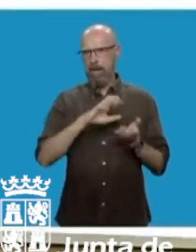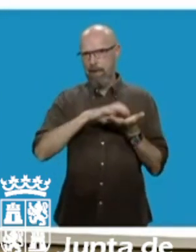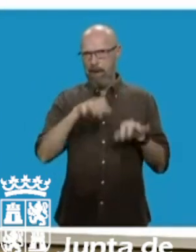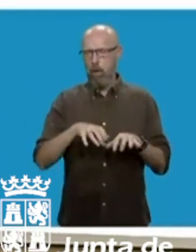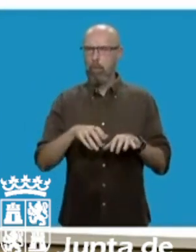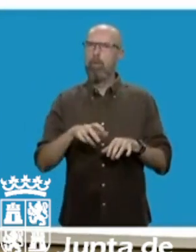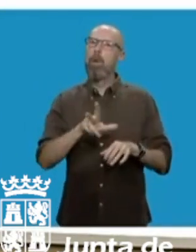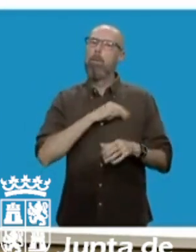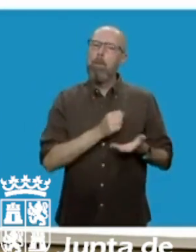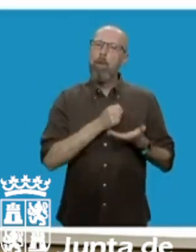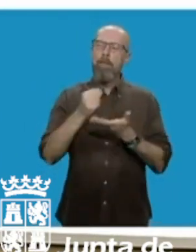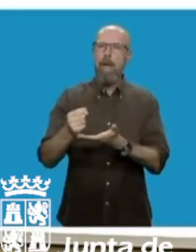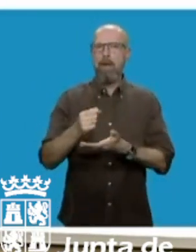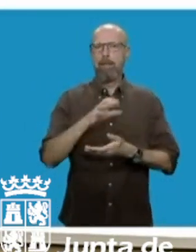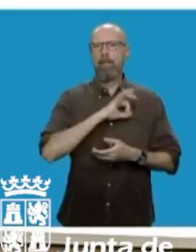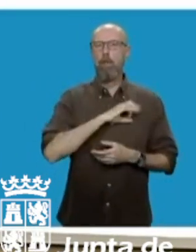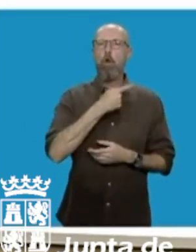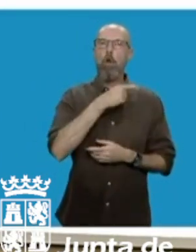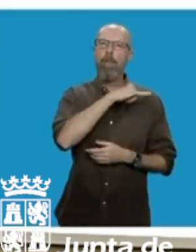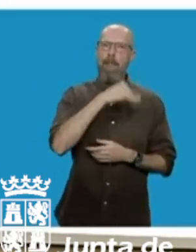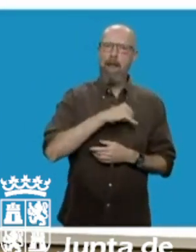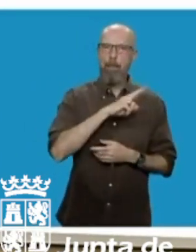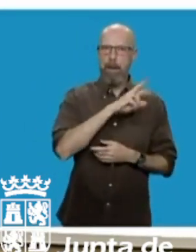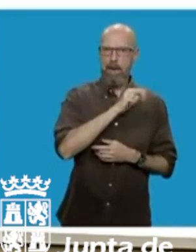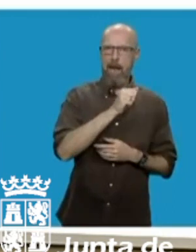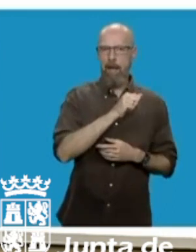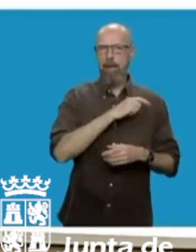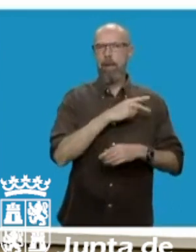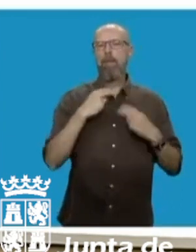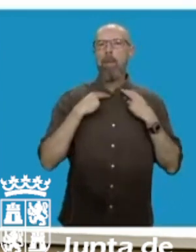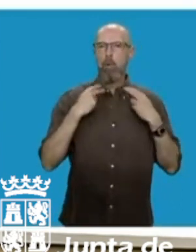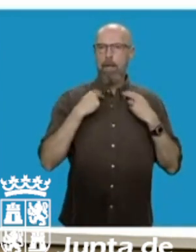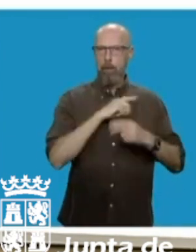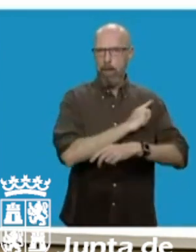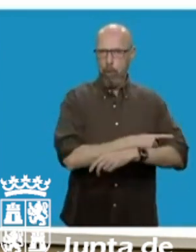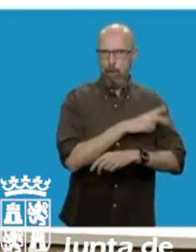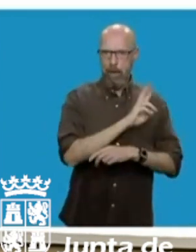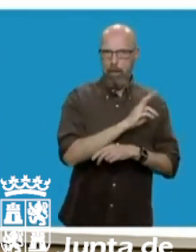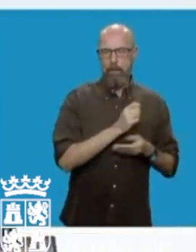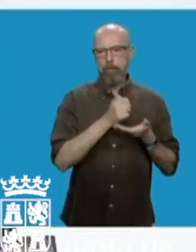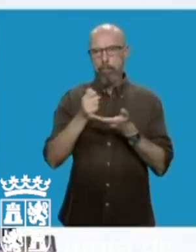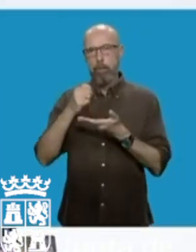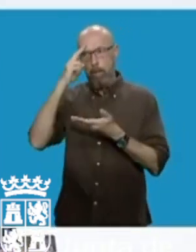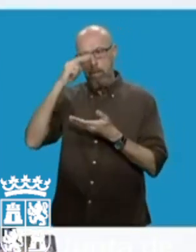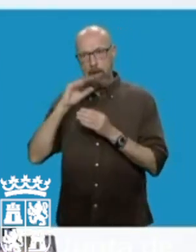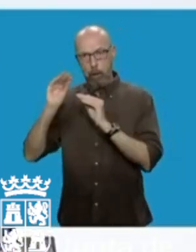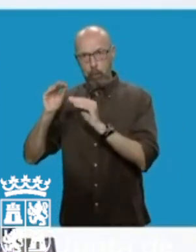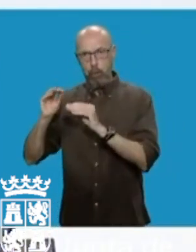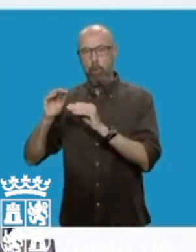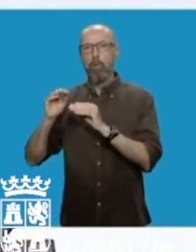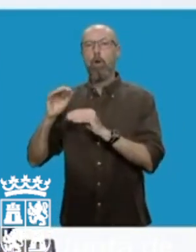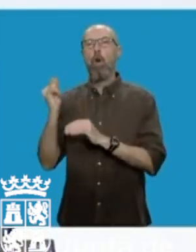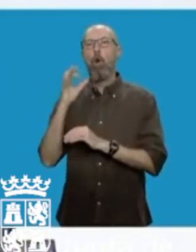Vega, diputado provincial de Deportes de Valladolid, y recoge el premio el padre de Alejandra Vallejo Castaño, José